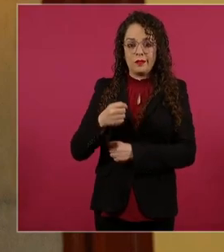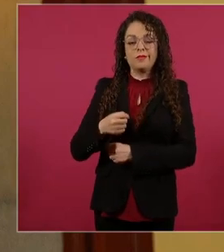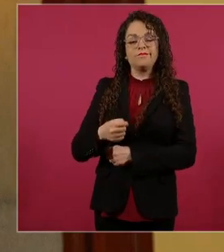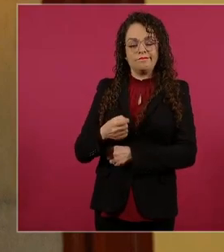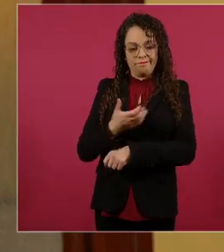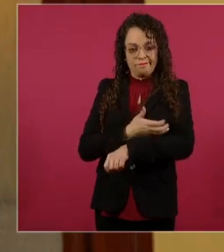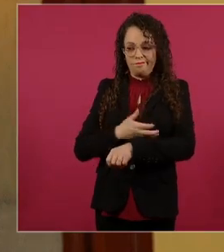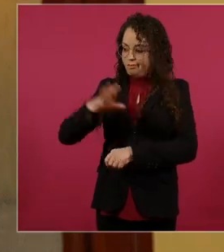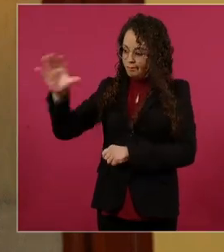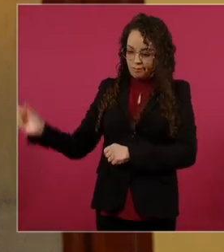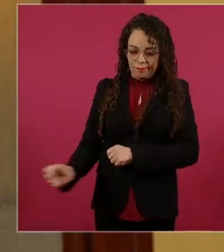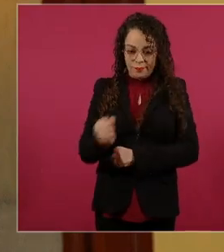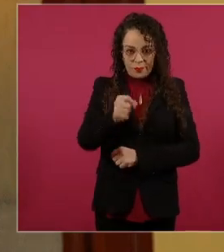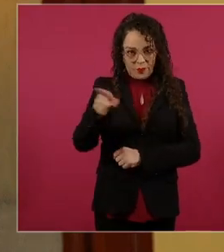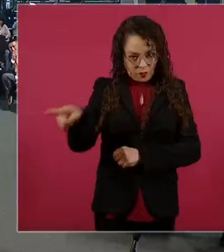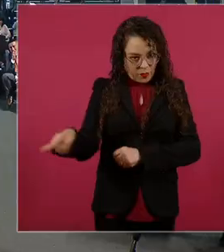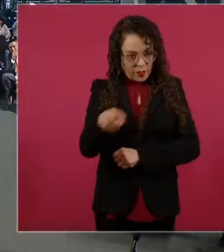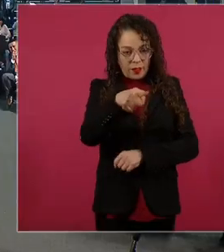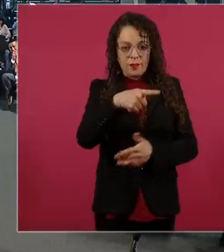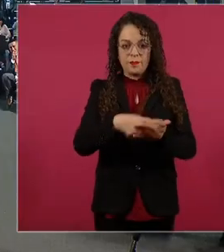o se manifiestan